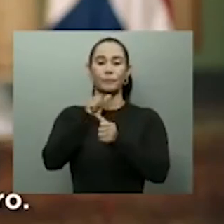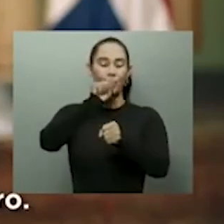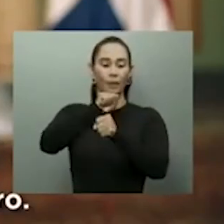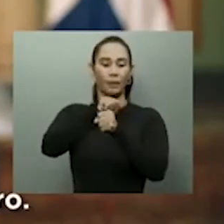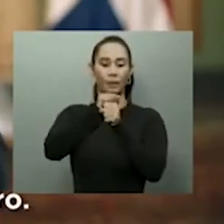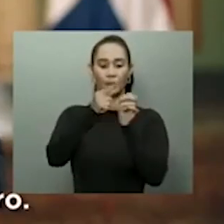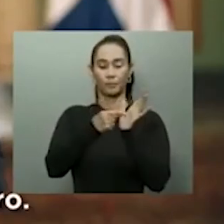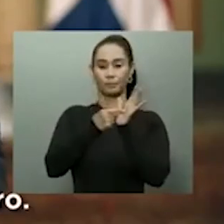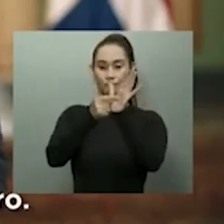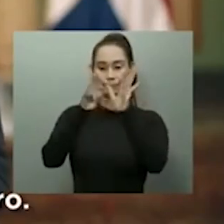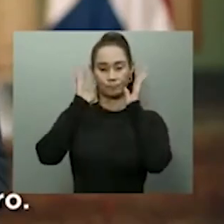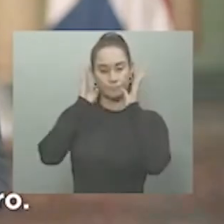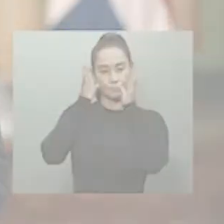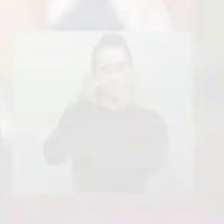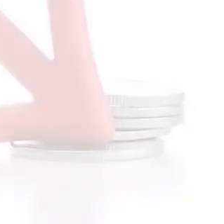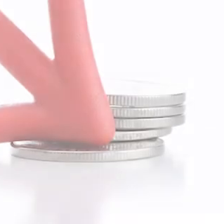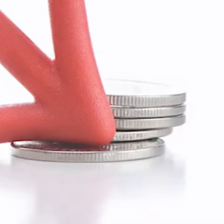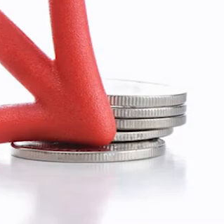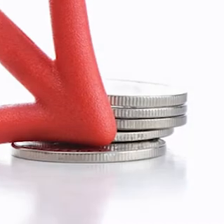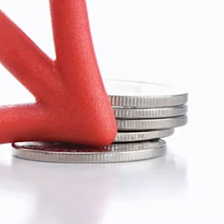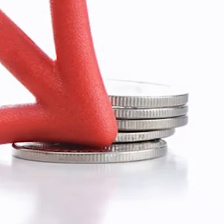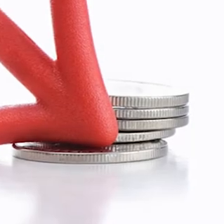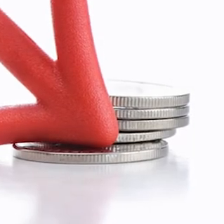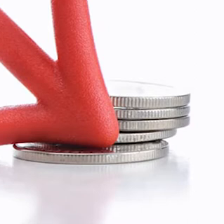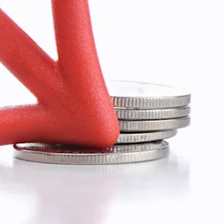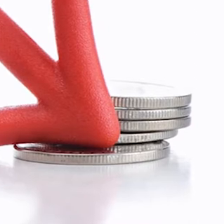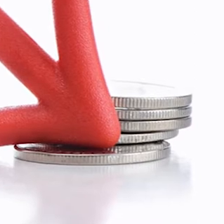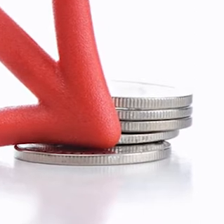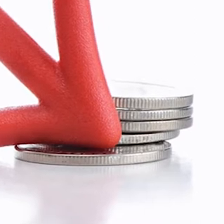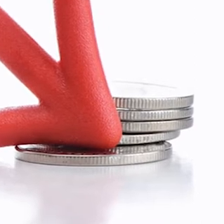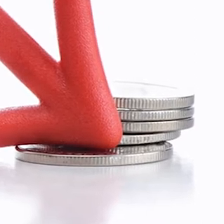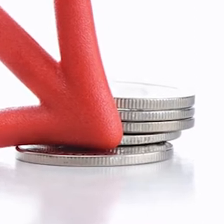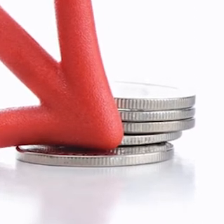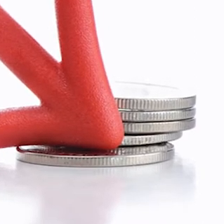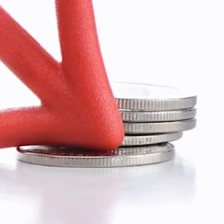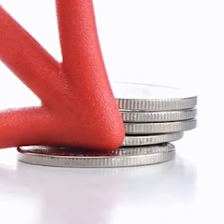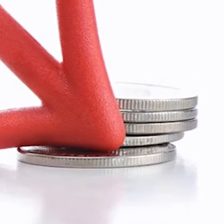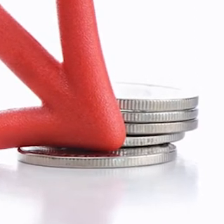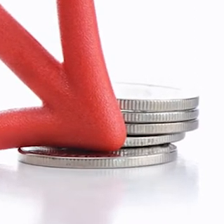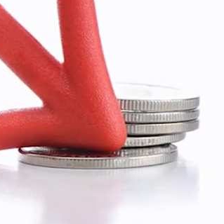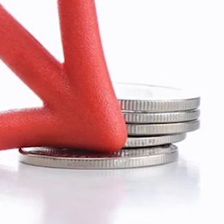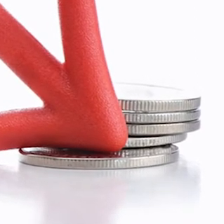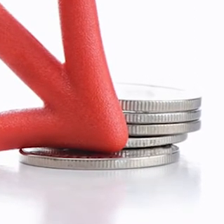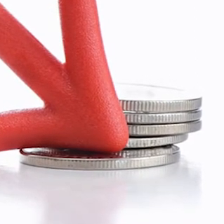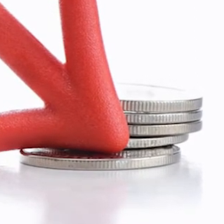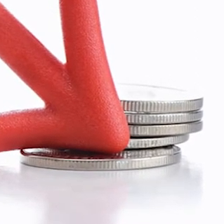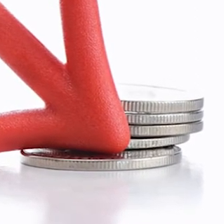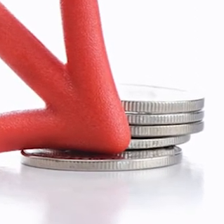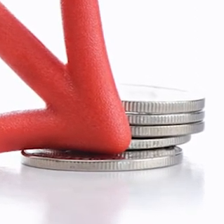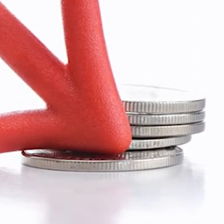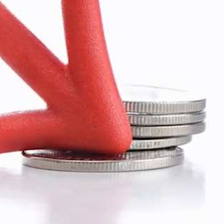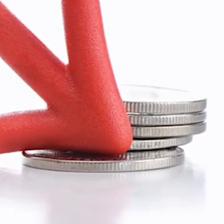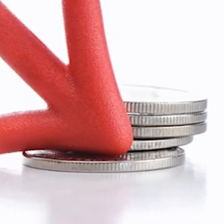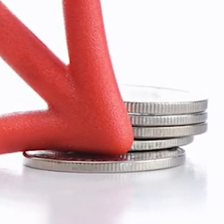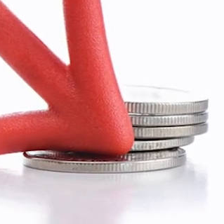consolidar la recuperación económica. La decisión del presidente Abinader se basa en que los gastos públicos han disminuido en todas